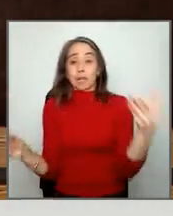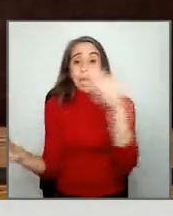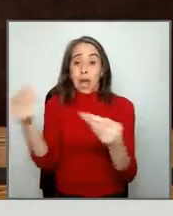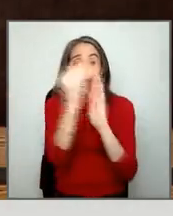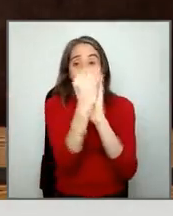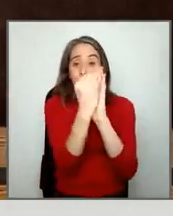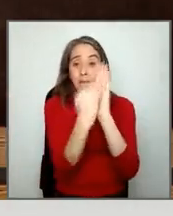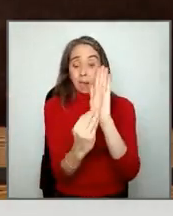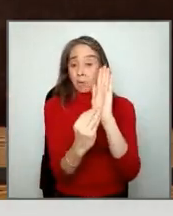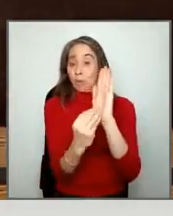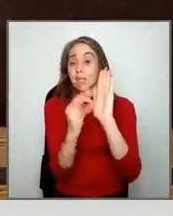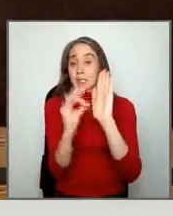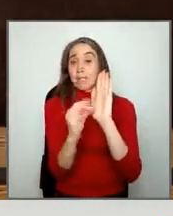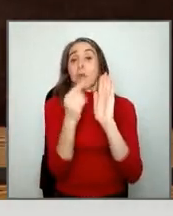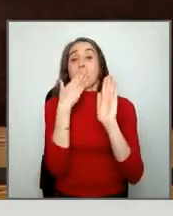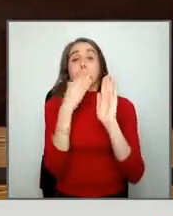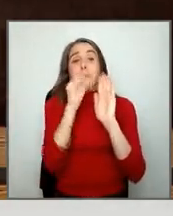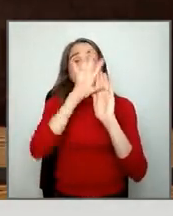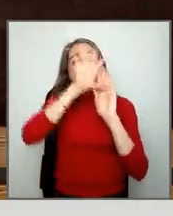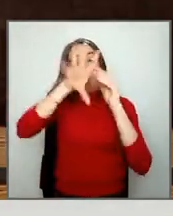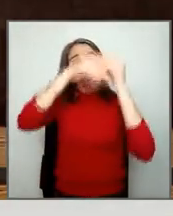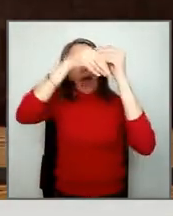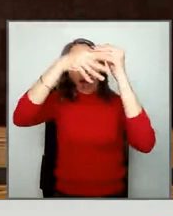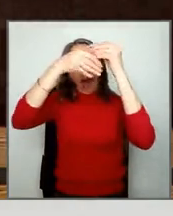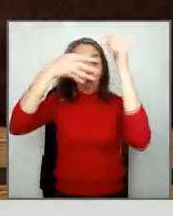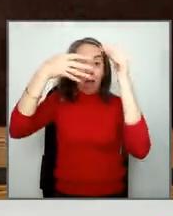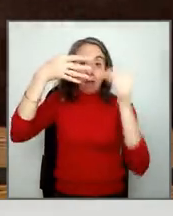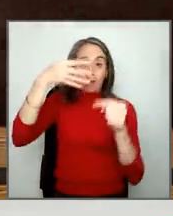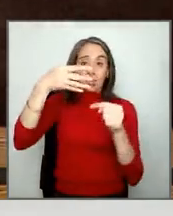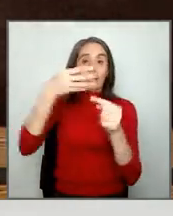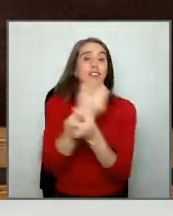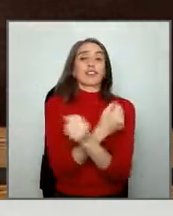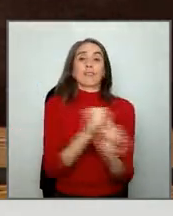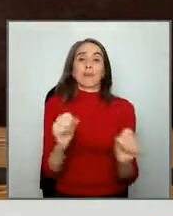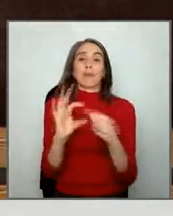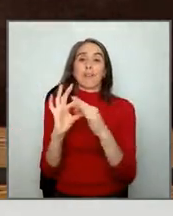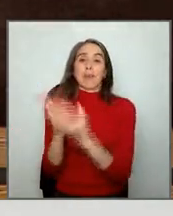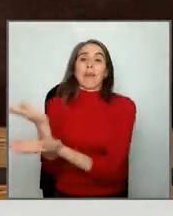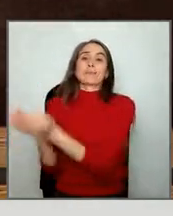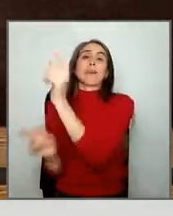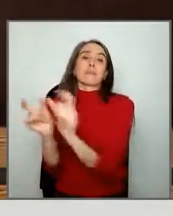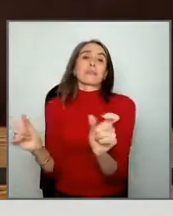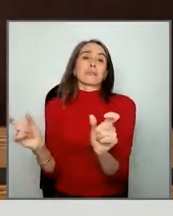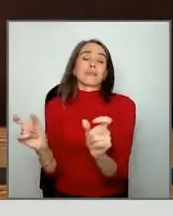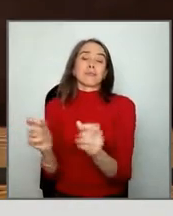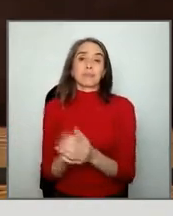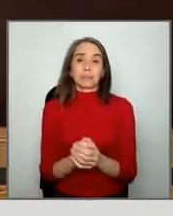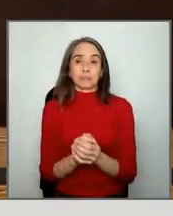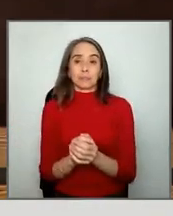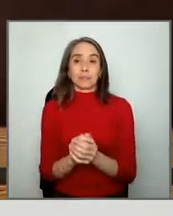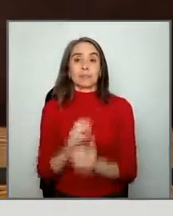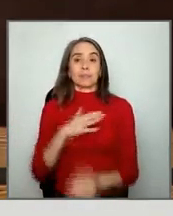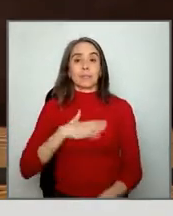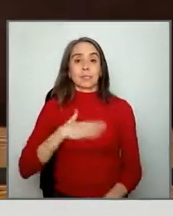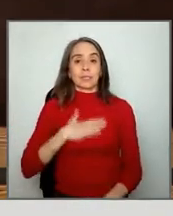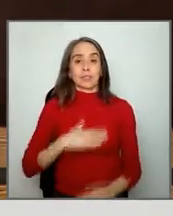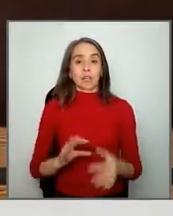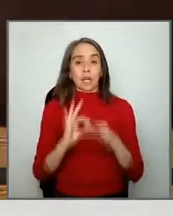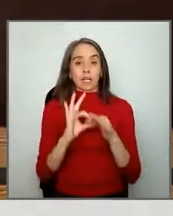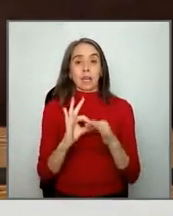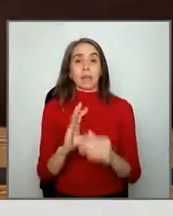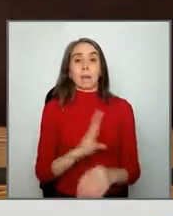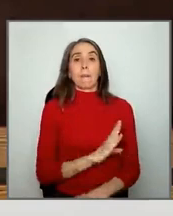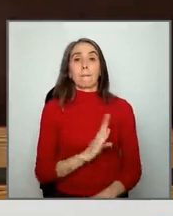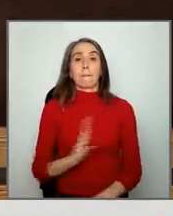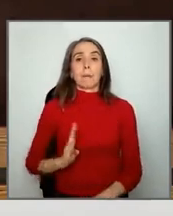han incorporado no serían posible en particular Quiero agradecer a los integrantes de las